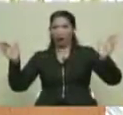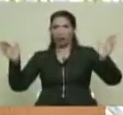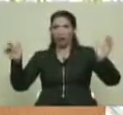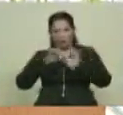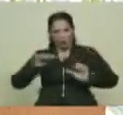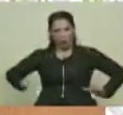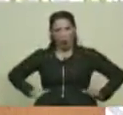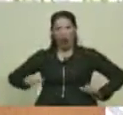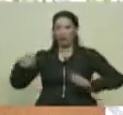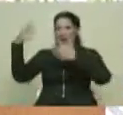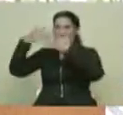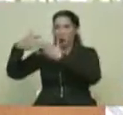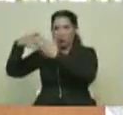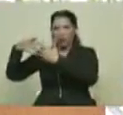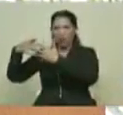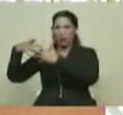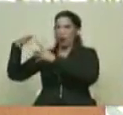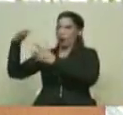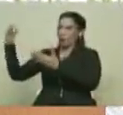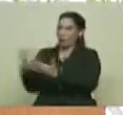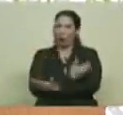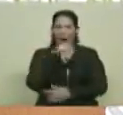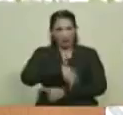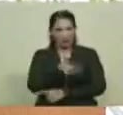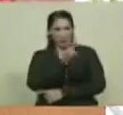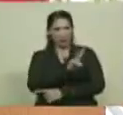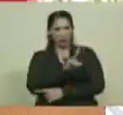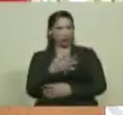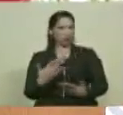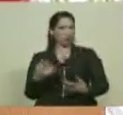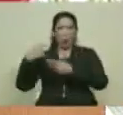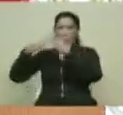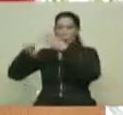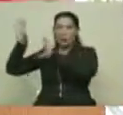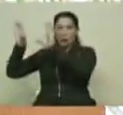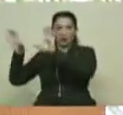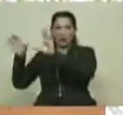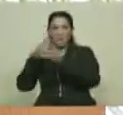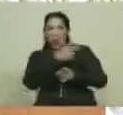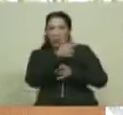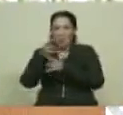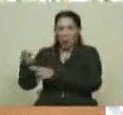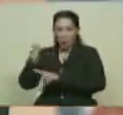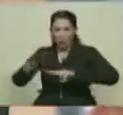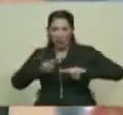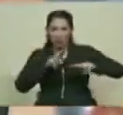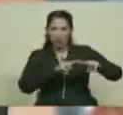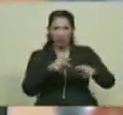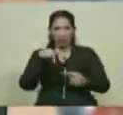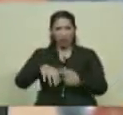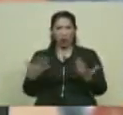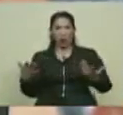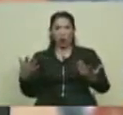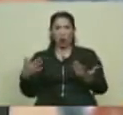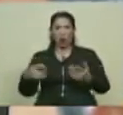vengan a hacer en Venezuela lo que han hecho en otros países? ¿A asesinar a nuestros niños? ¿A violar a las mujeres? ¿A